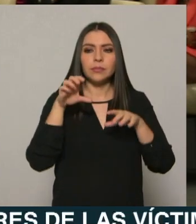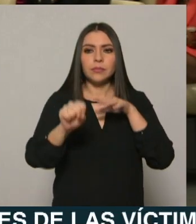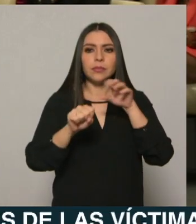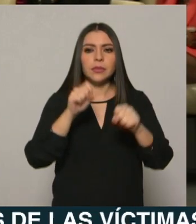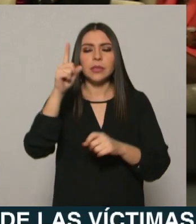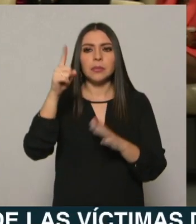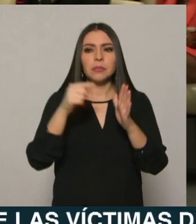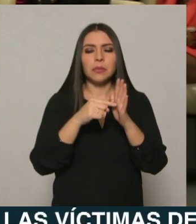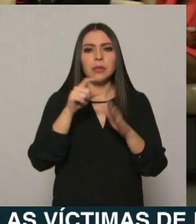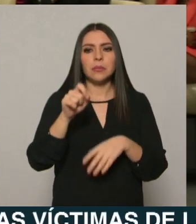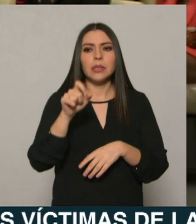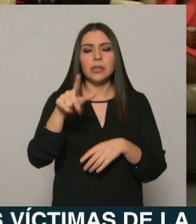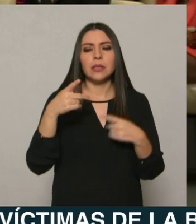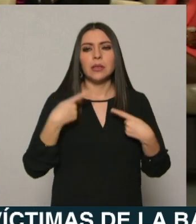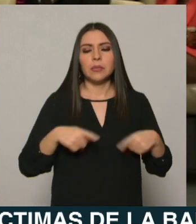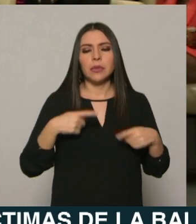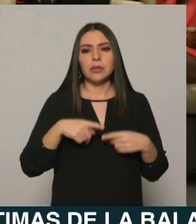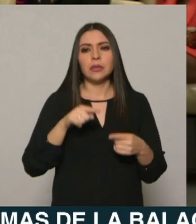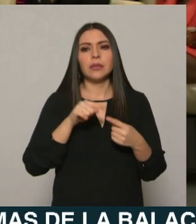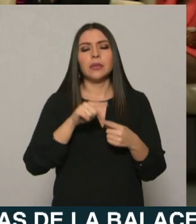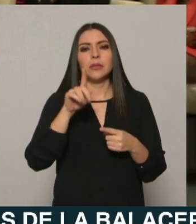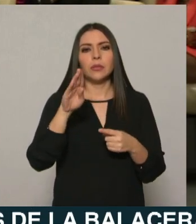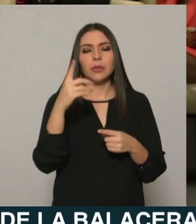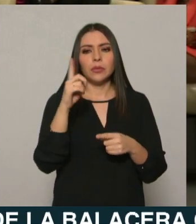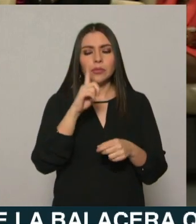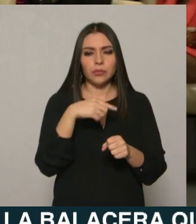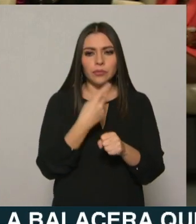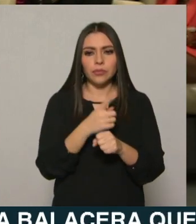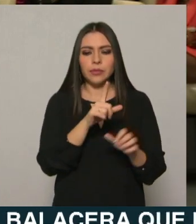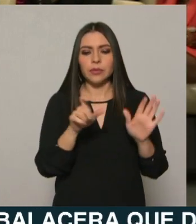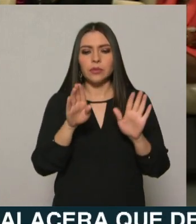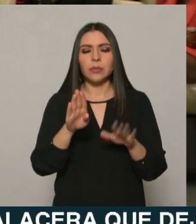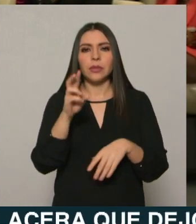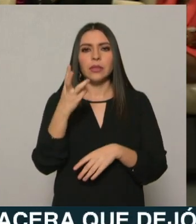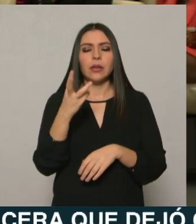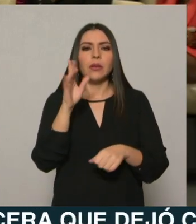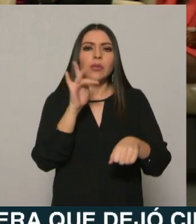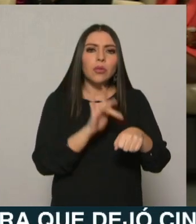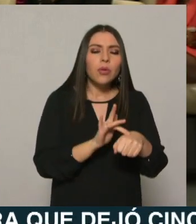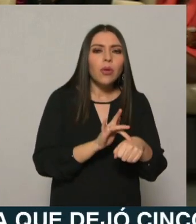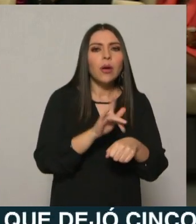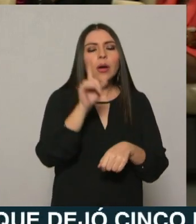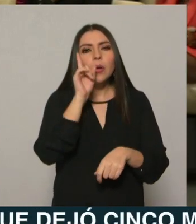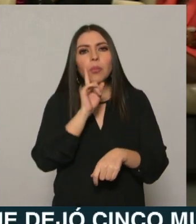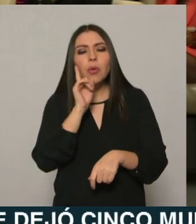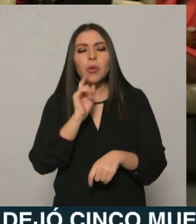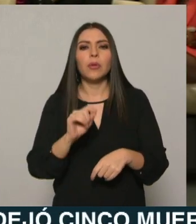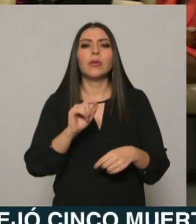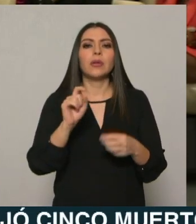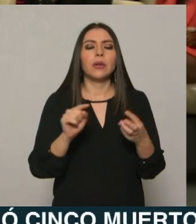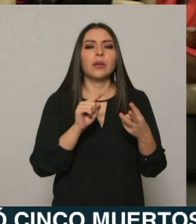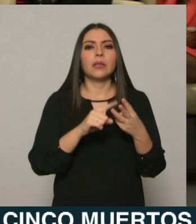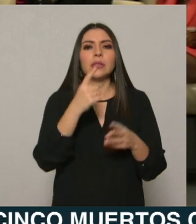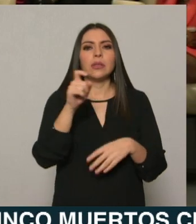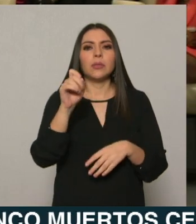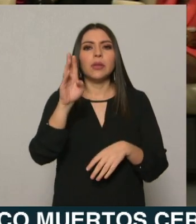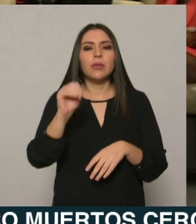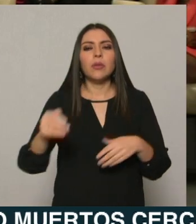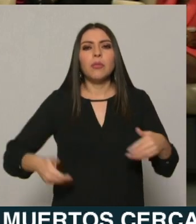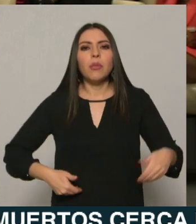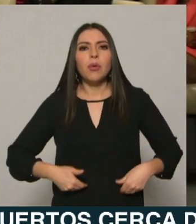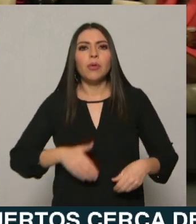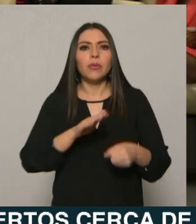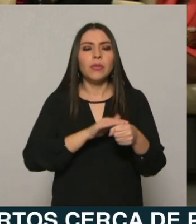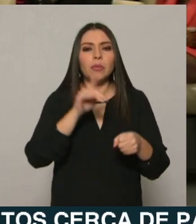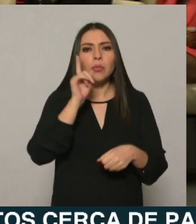sexuales, 91 por violación, 793 por abuso sexual, 119 por acoso sexual, 11